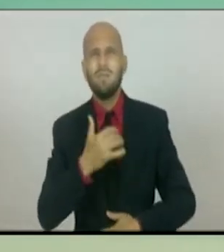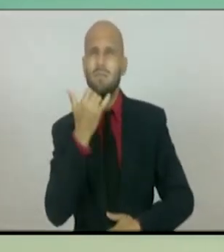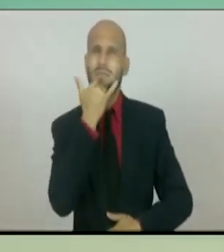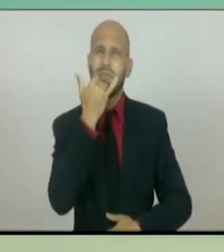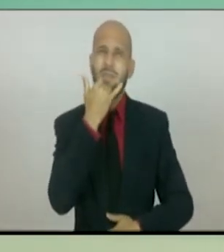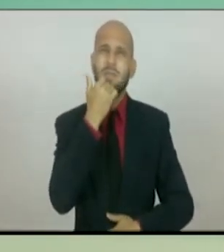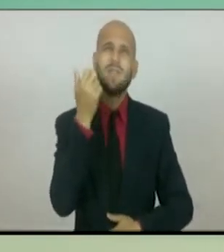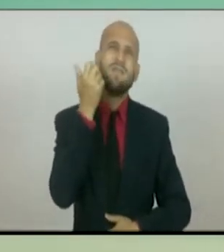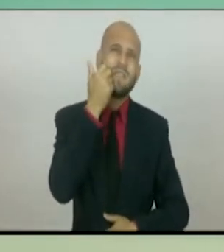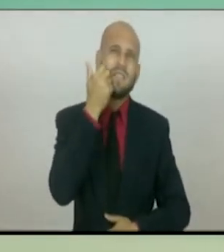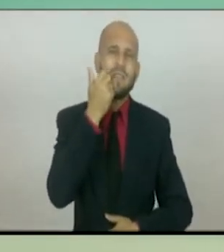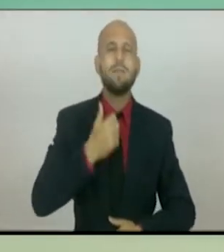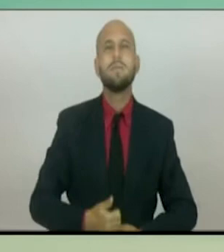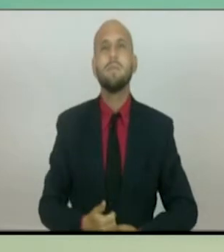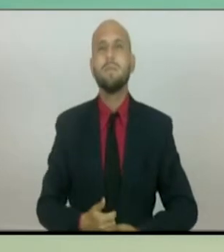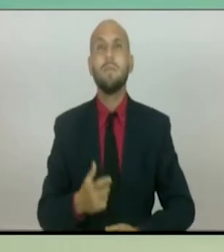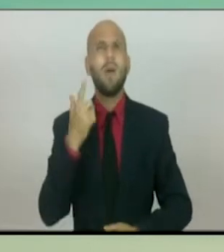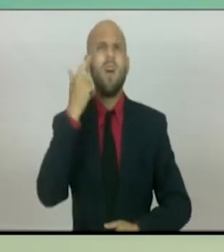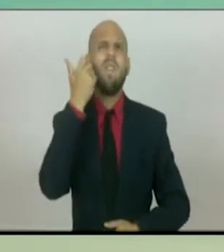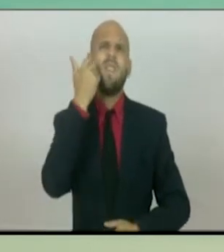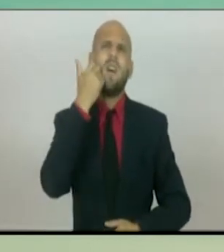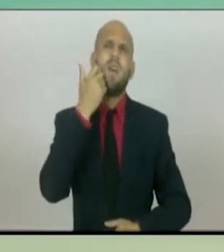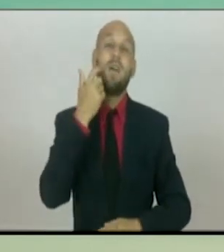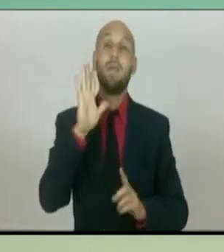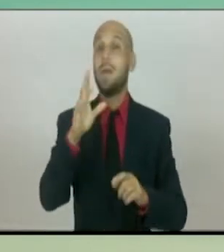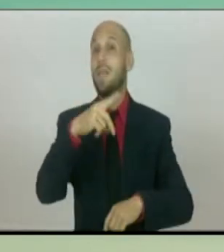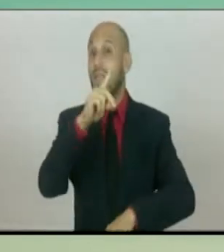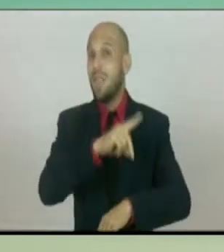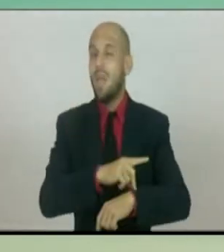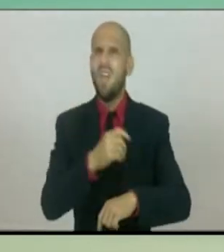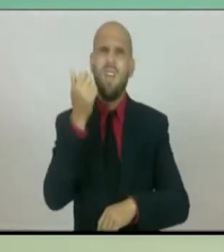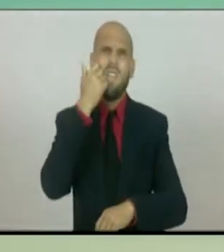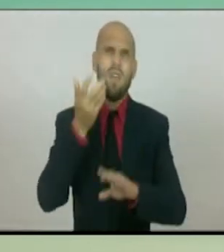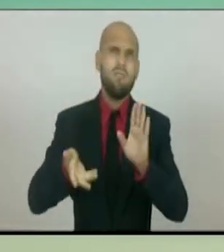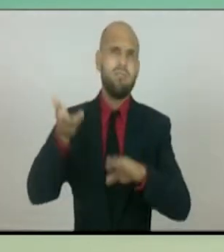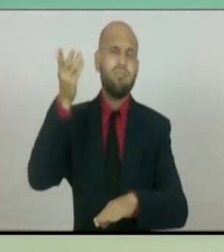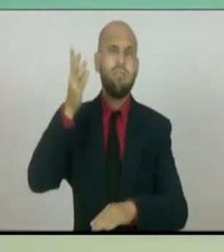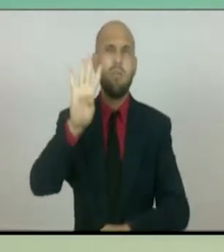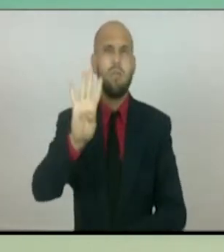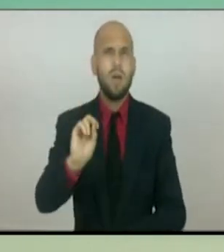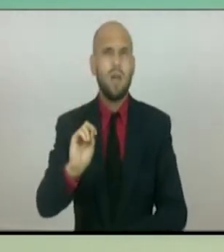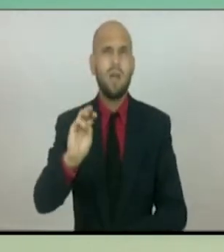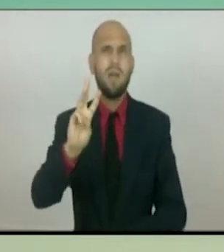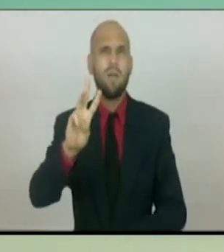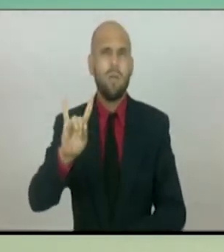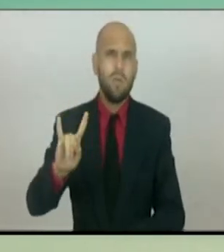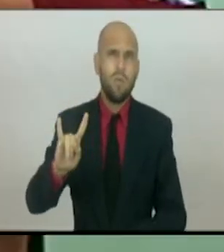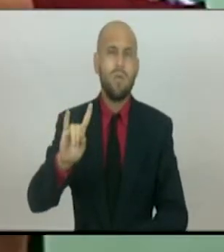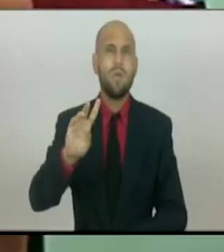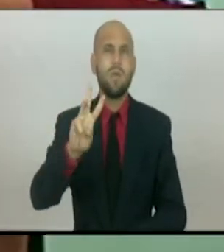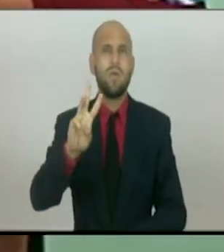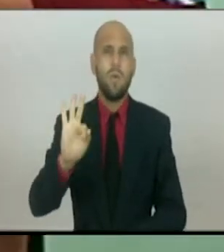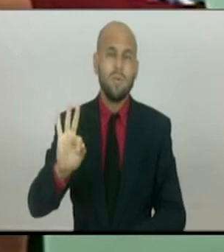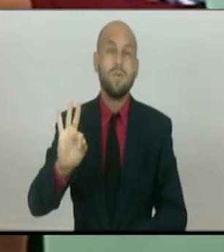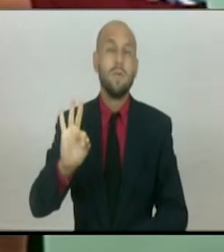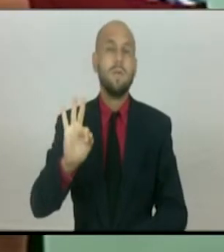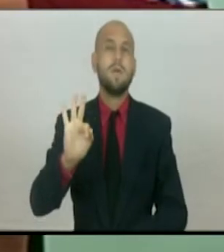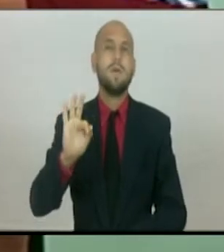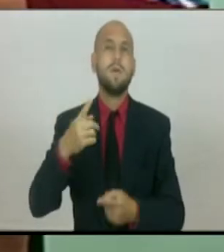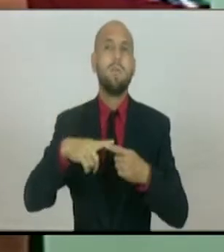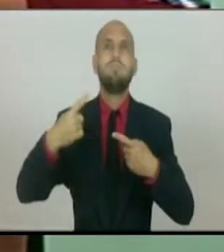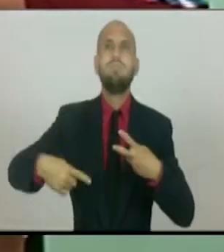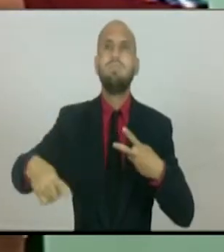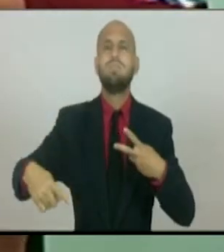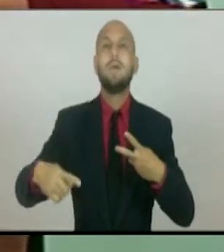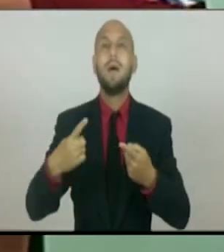debe, el paciente tiene esa fiebre alta como el dengue, una fiebre alta mantenida. Fundamentalmente esas son las diferencias. Los dos son